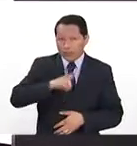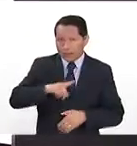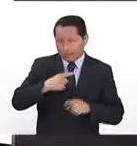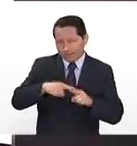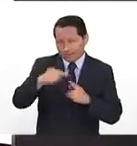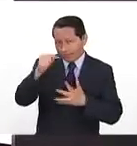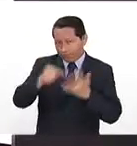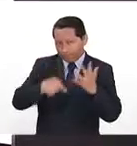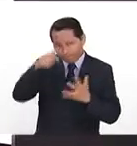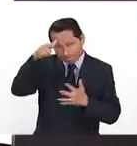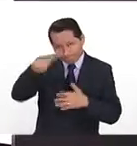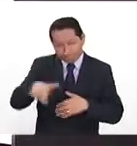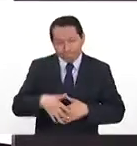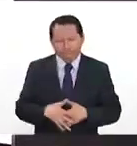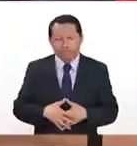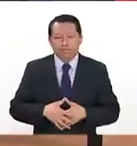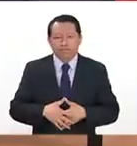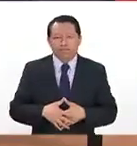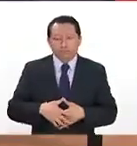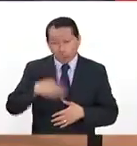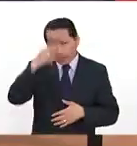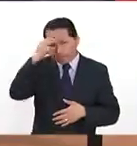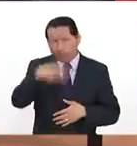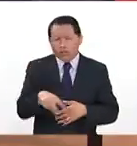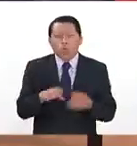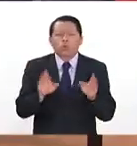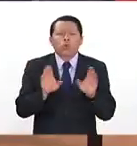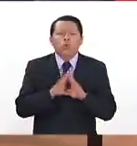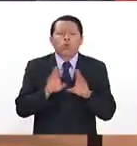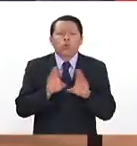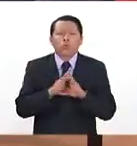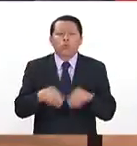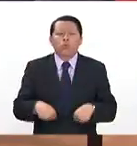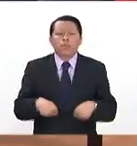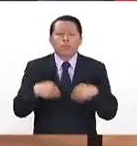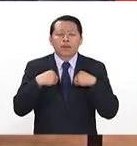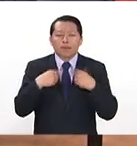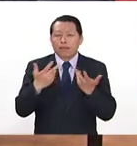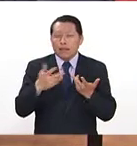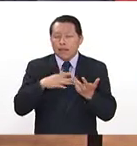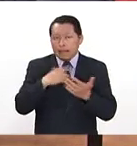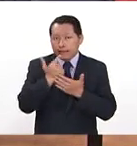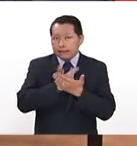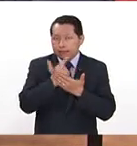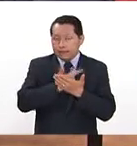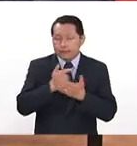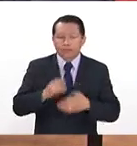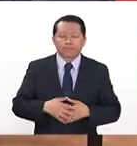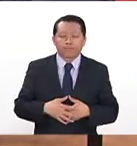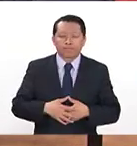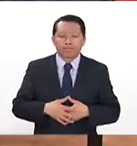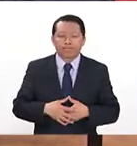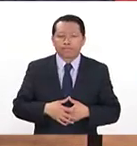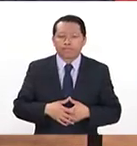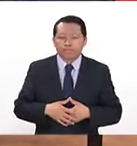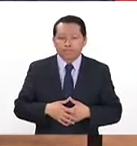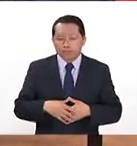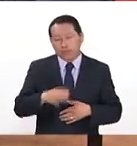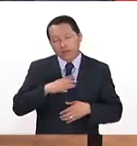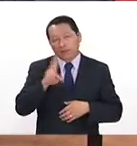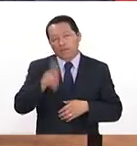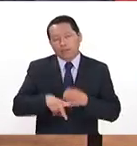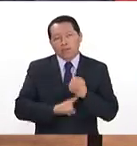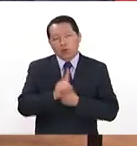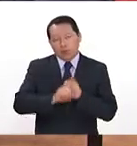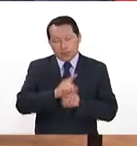identificando. La situación en México, ¿cómo se está viviendo a nivel estadístico? Definitivamente es un problema de salud